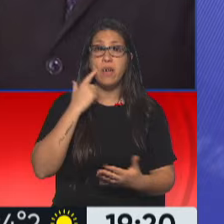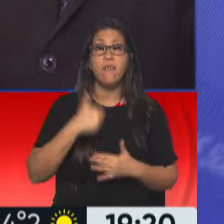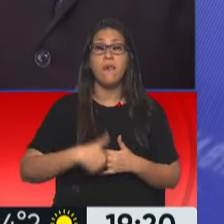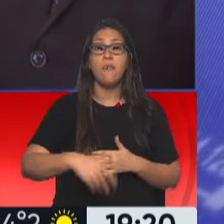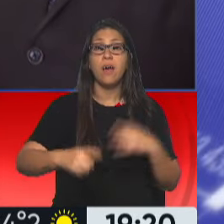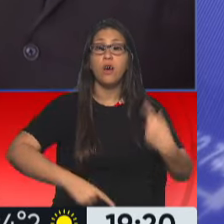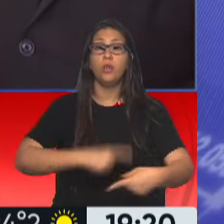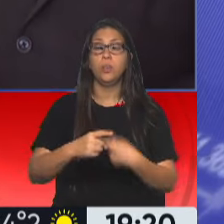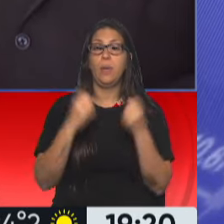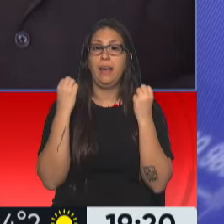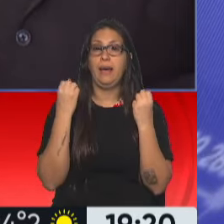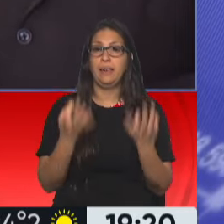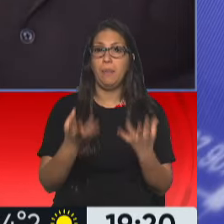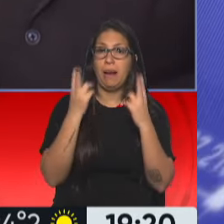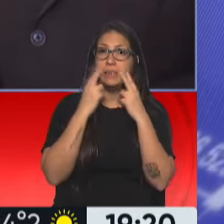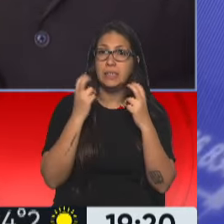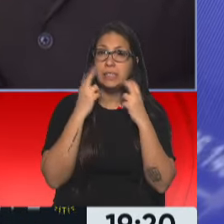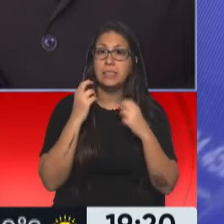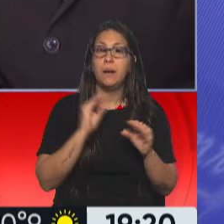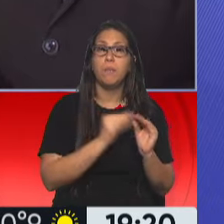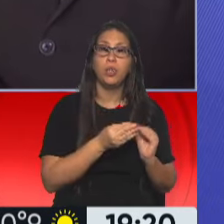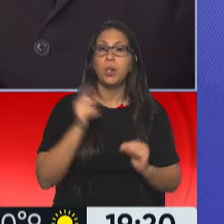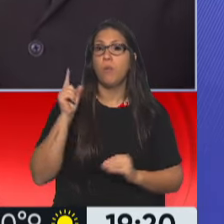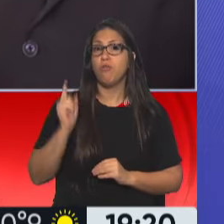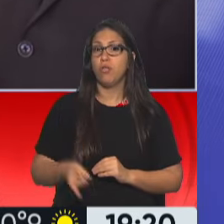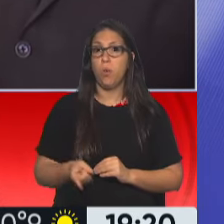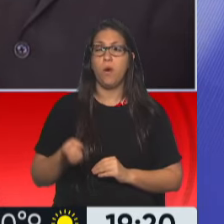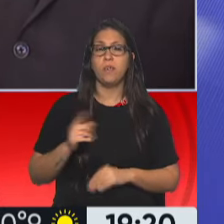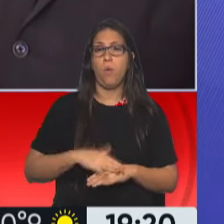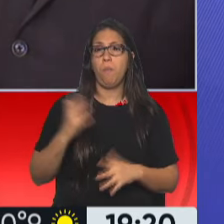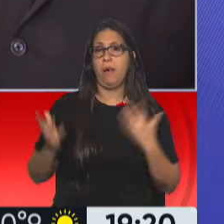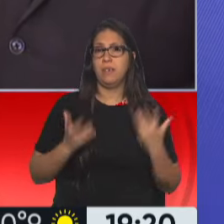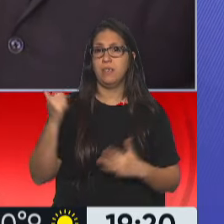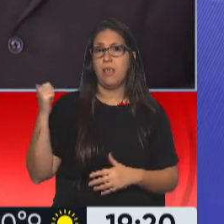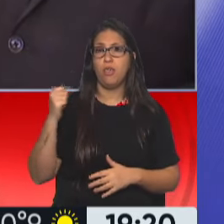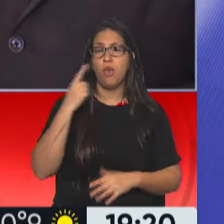esta evaluación, estas pericias, para determinar cuáles fueron las causas y consecuencias del incendio en el polígono industrial Espegazzini.